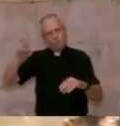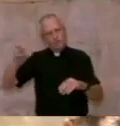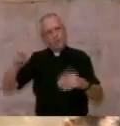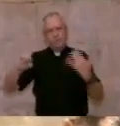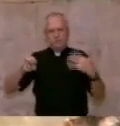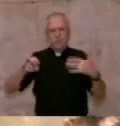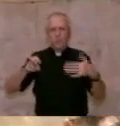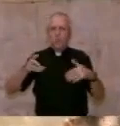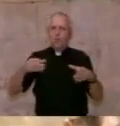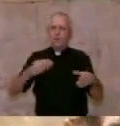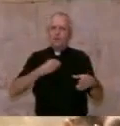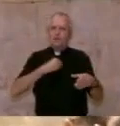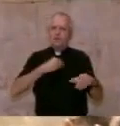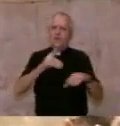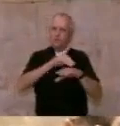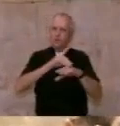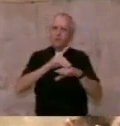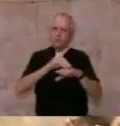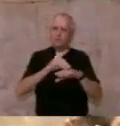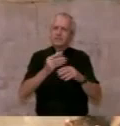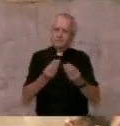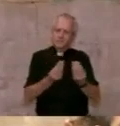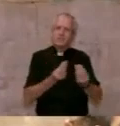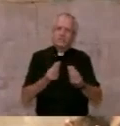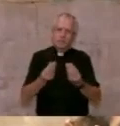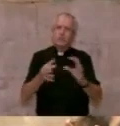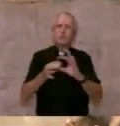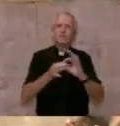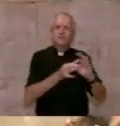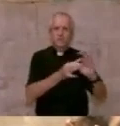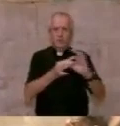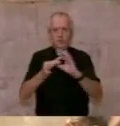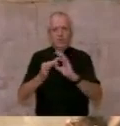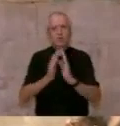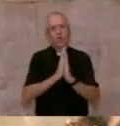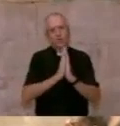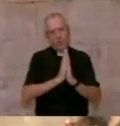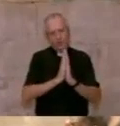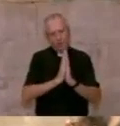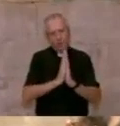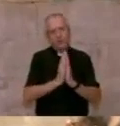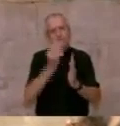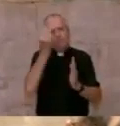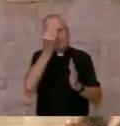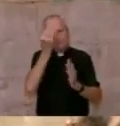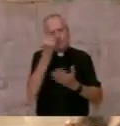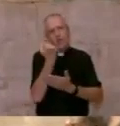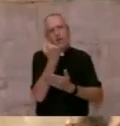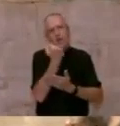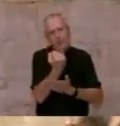Que como iglesias diocesanas seamos con nuestra solidaridad y oración el rostro de Cristo buen